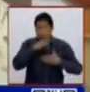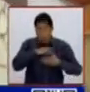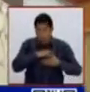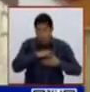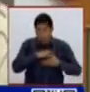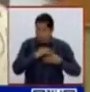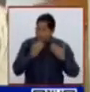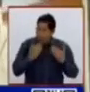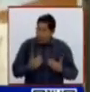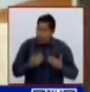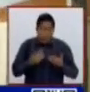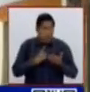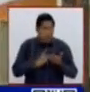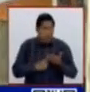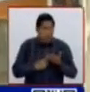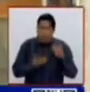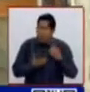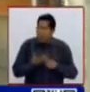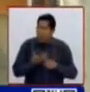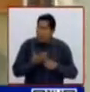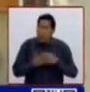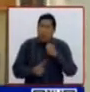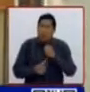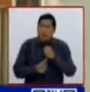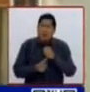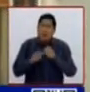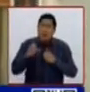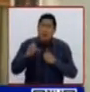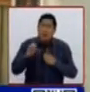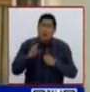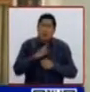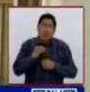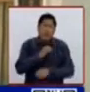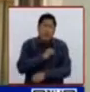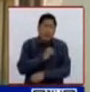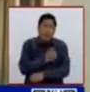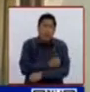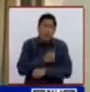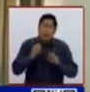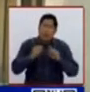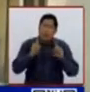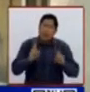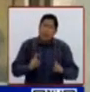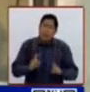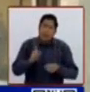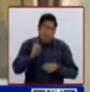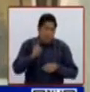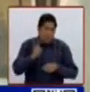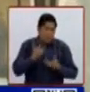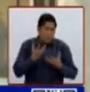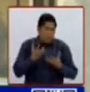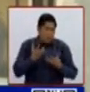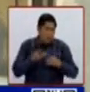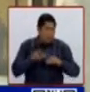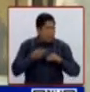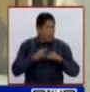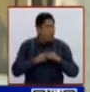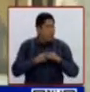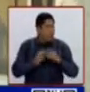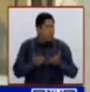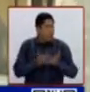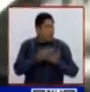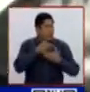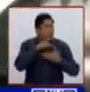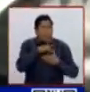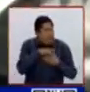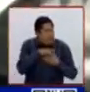momento se está debatiendo entre dirigentes de la COF y también autoridades. La pregunta es, ¿a usted le gustaría recibir un incremento